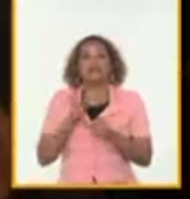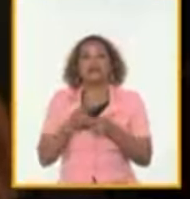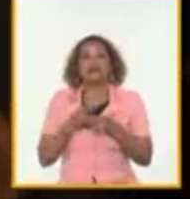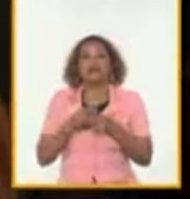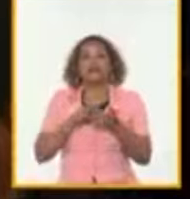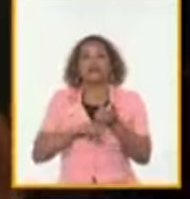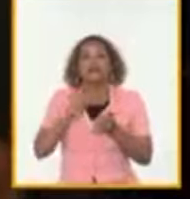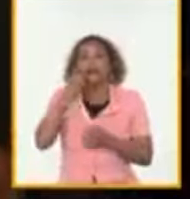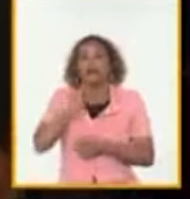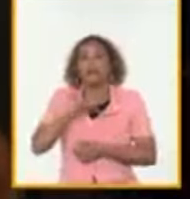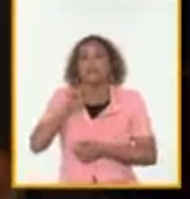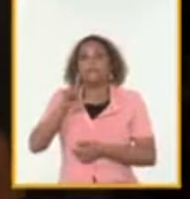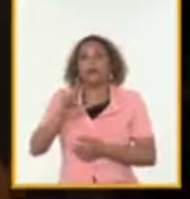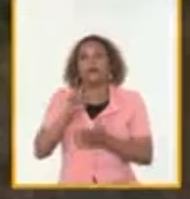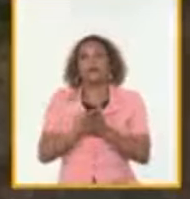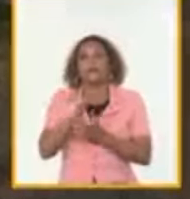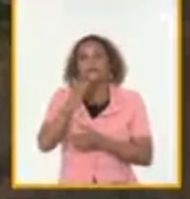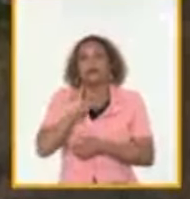la o que presta